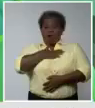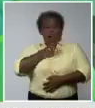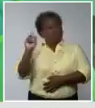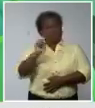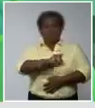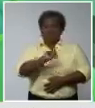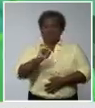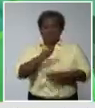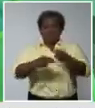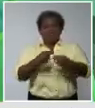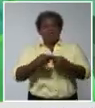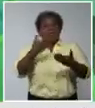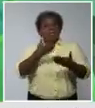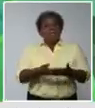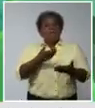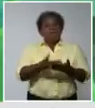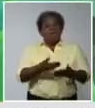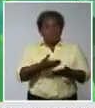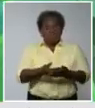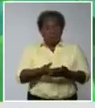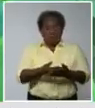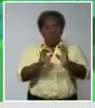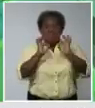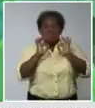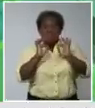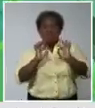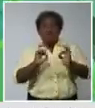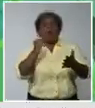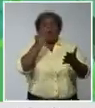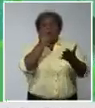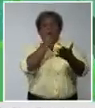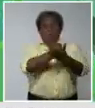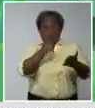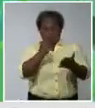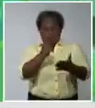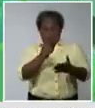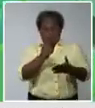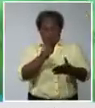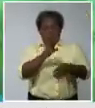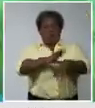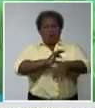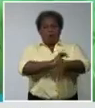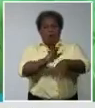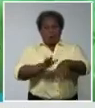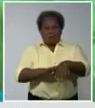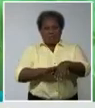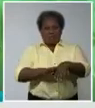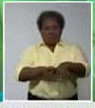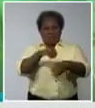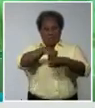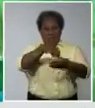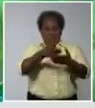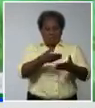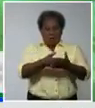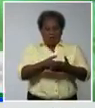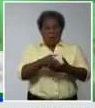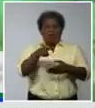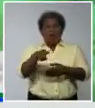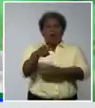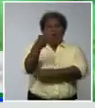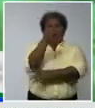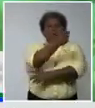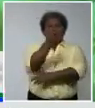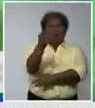una prueba que específicamente confirma la presencia del virus SARS-CoV-2. A todos nos dieron una capacitación de cómo